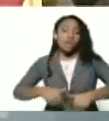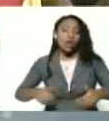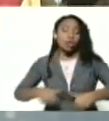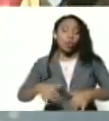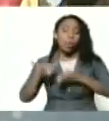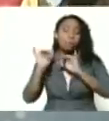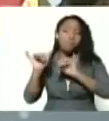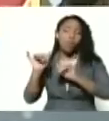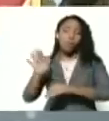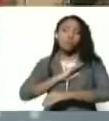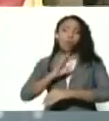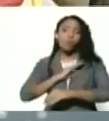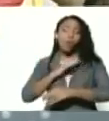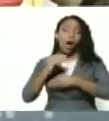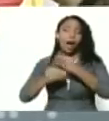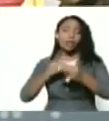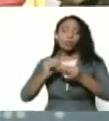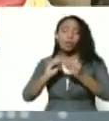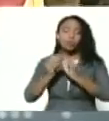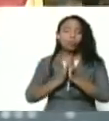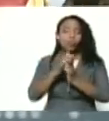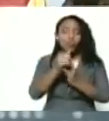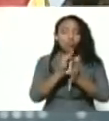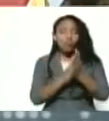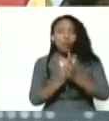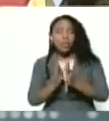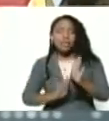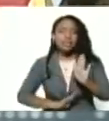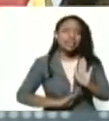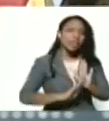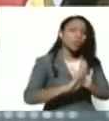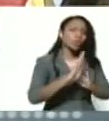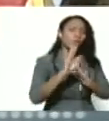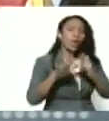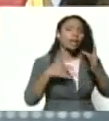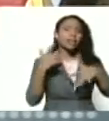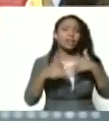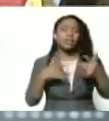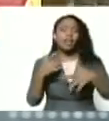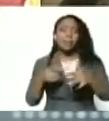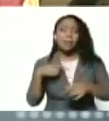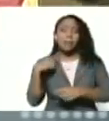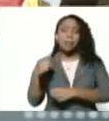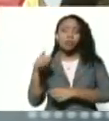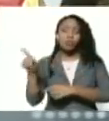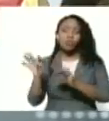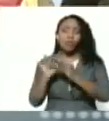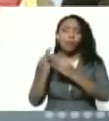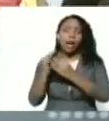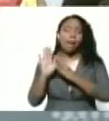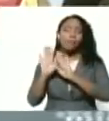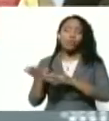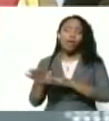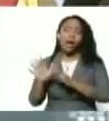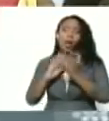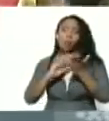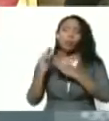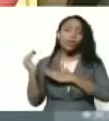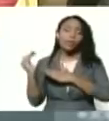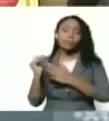peculio para emprender, para desarrollar una actividad productiva para el sustento de su familia y también para apoyar a la comunidad.